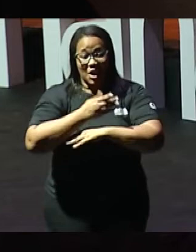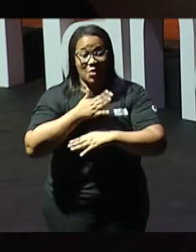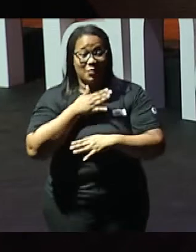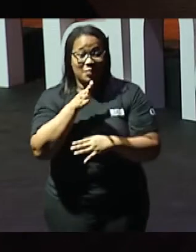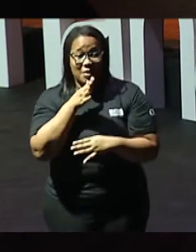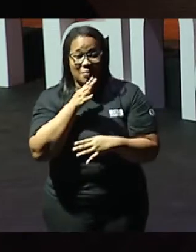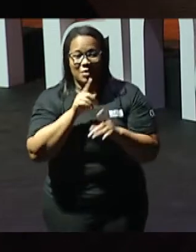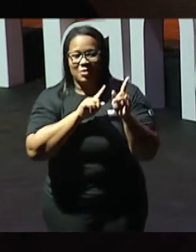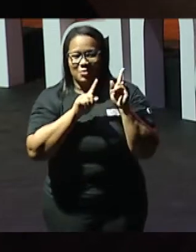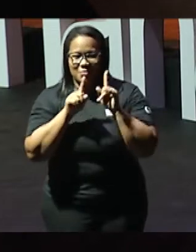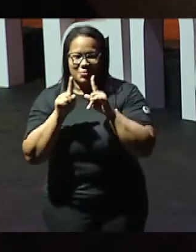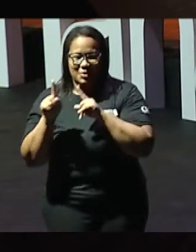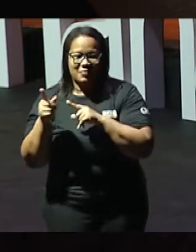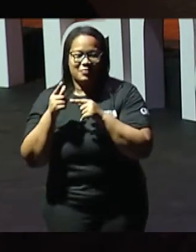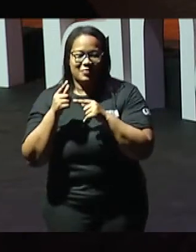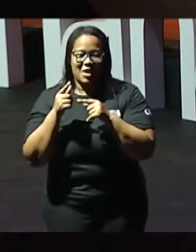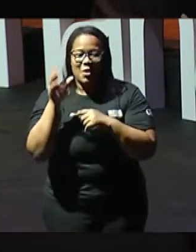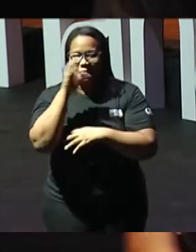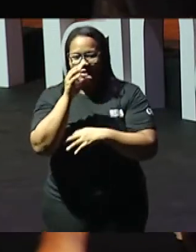diploma porque ella decía que la de ella